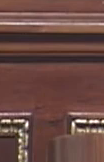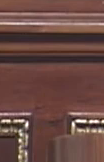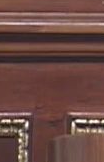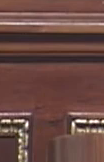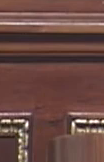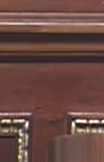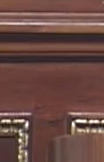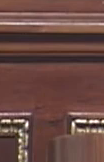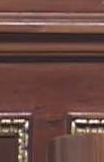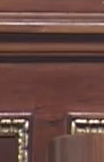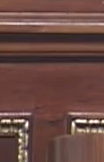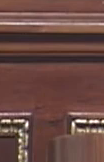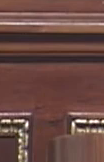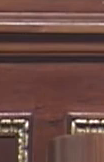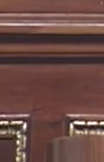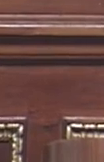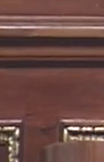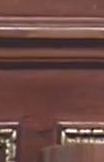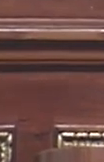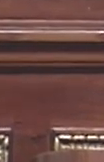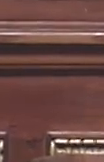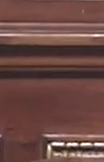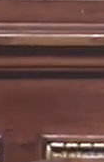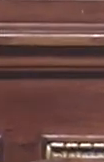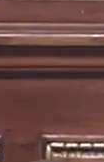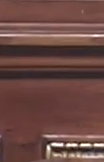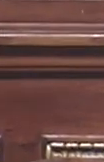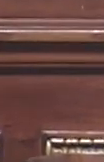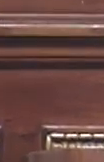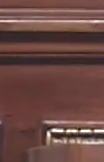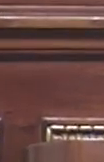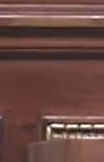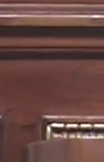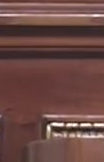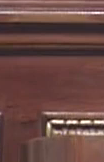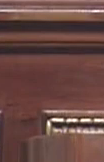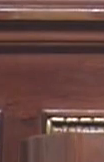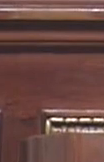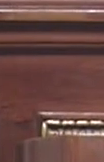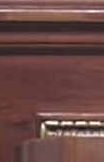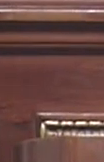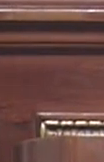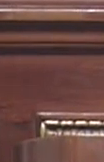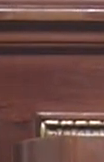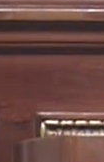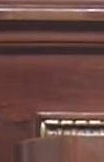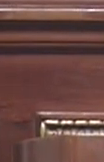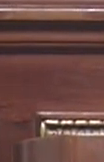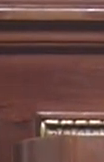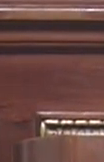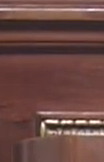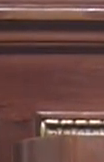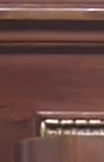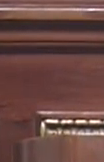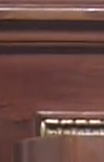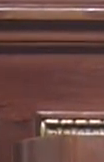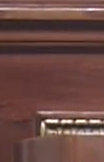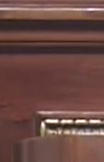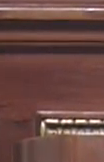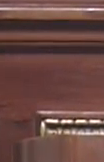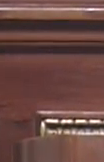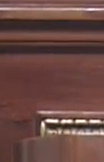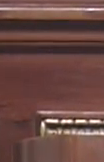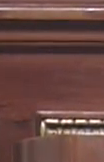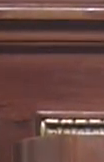unshi nkone. Tunvan hun tunam nbanishish. Hun ya